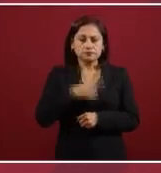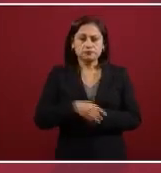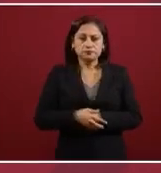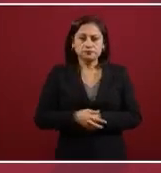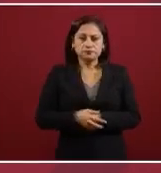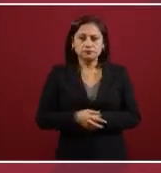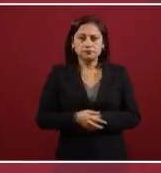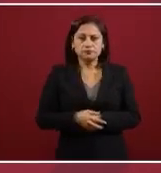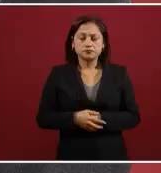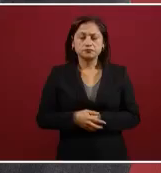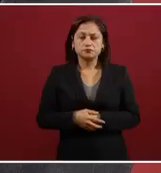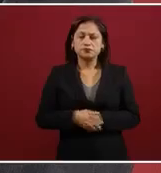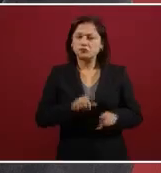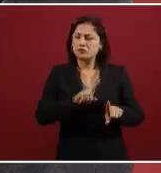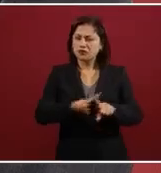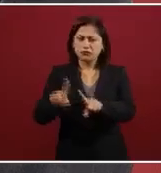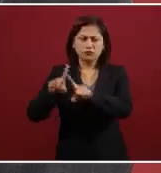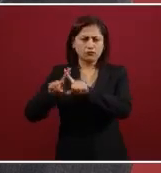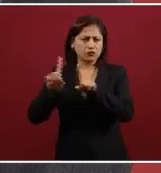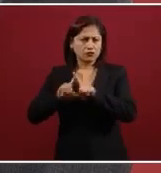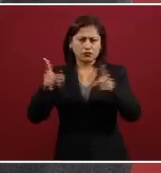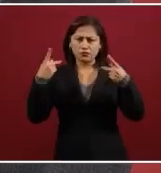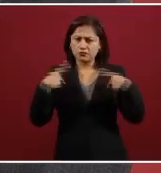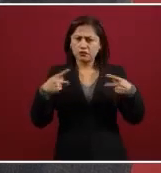a perseguidos